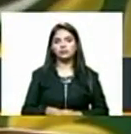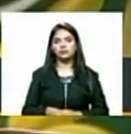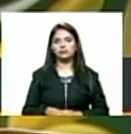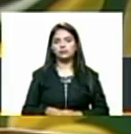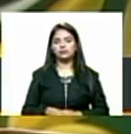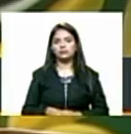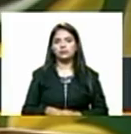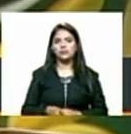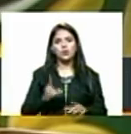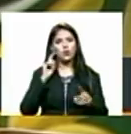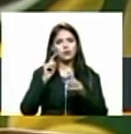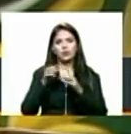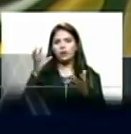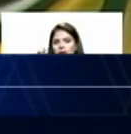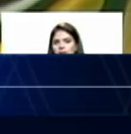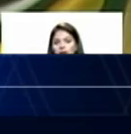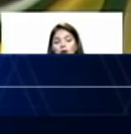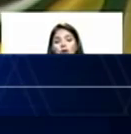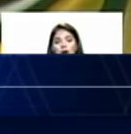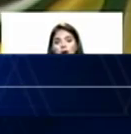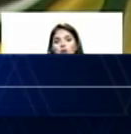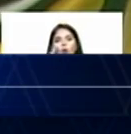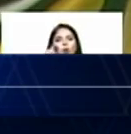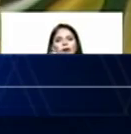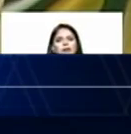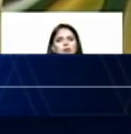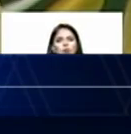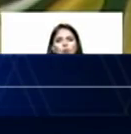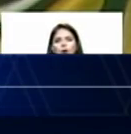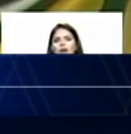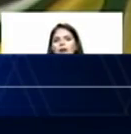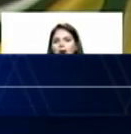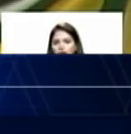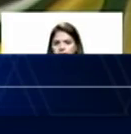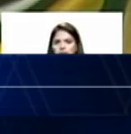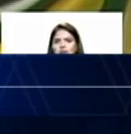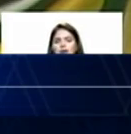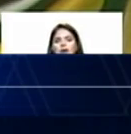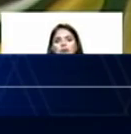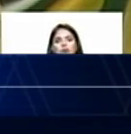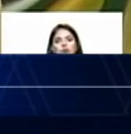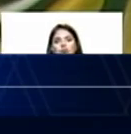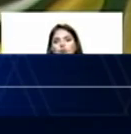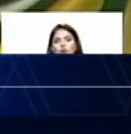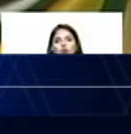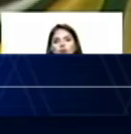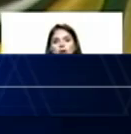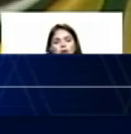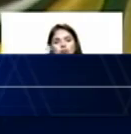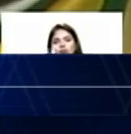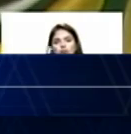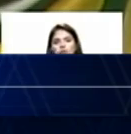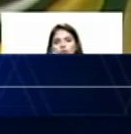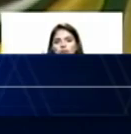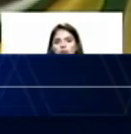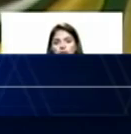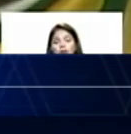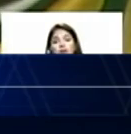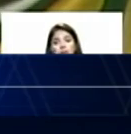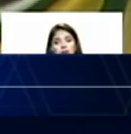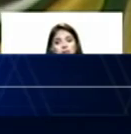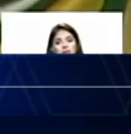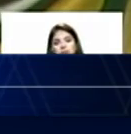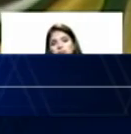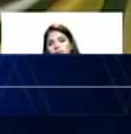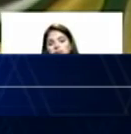fines supremos del Estado, que tienen como objetivo garantizar la preeminencia de los derechos de los venezolanos y han desviado